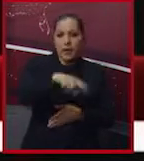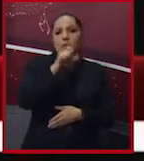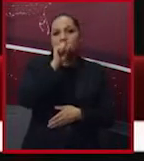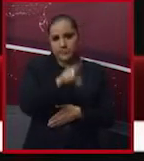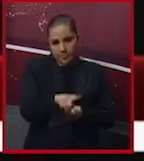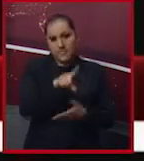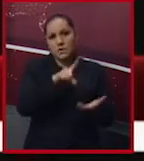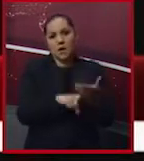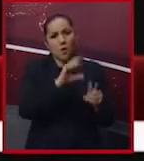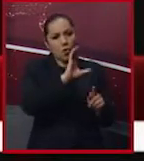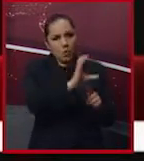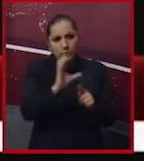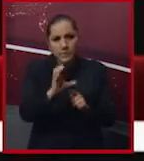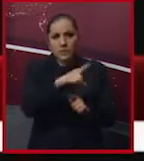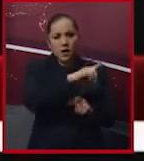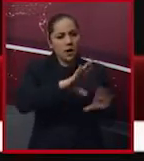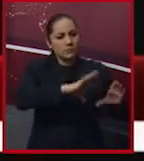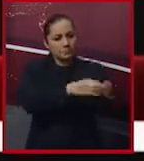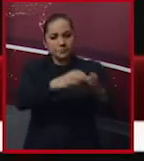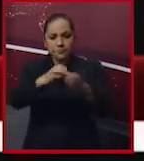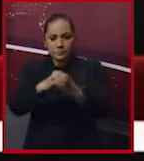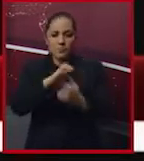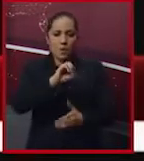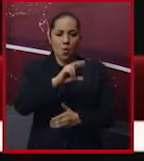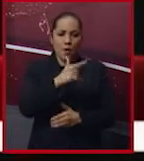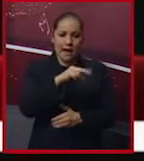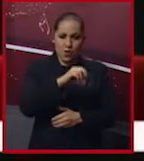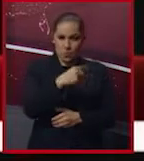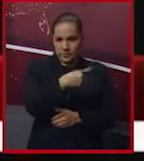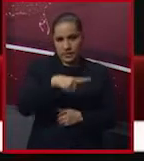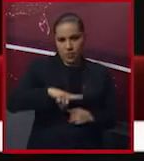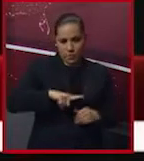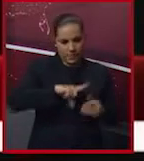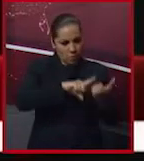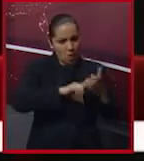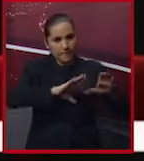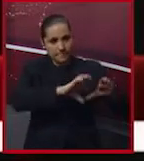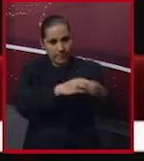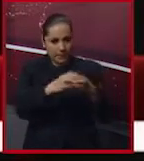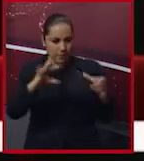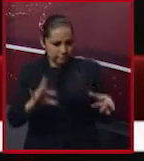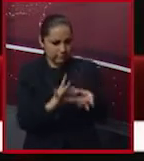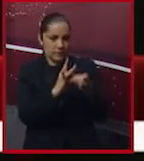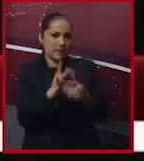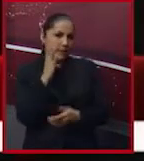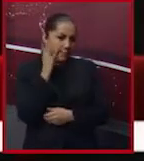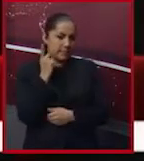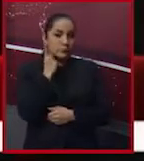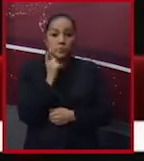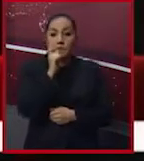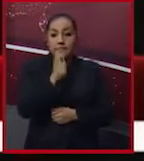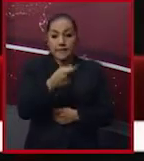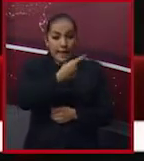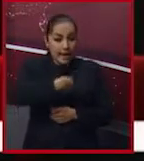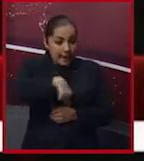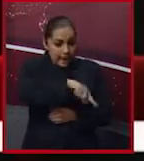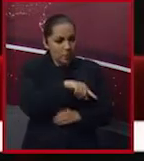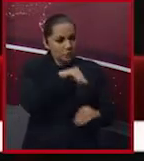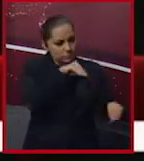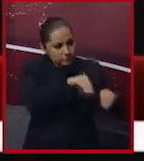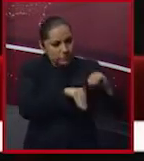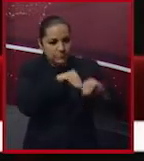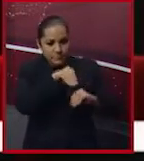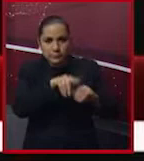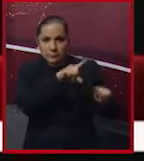de gobierno y la estructura en general de la Cámara. Es, podemos decir, la señal visible de que el trabajo